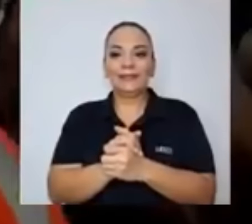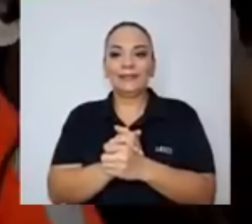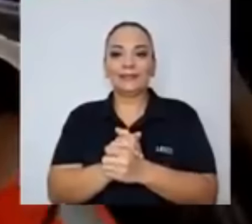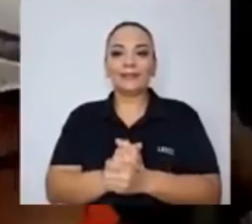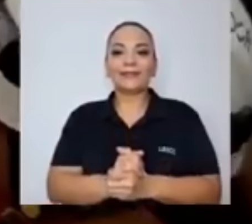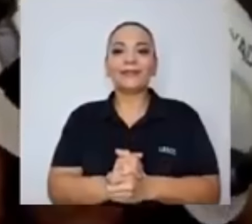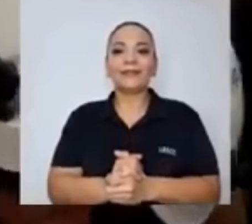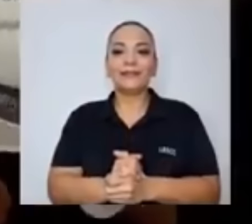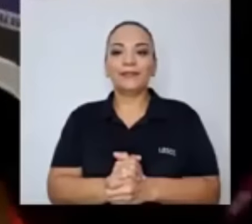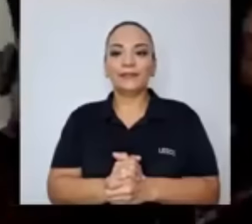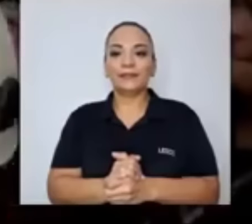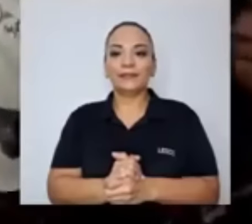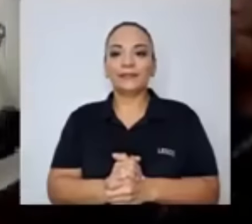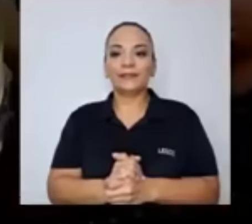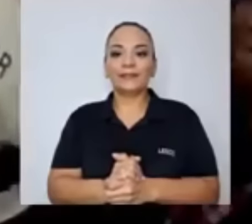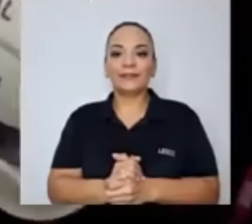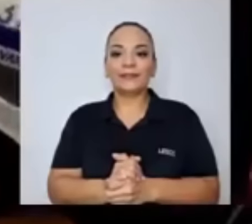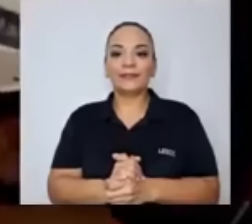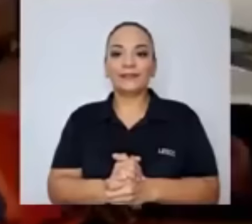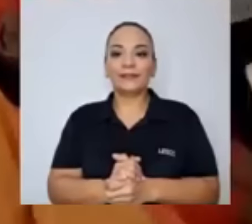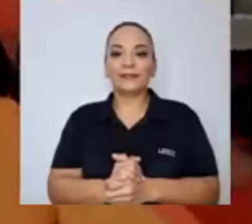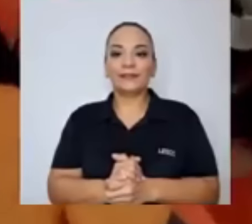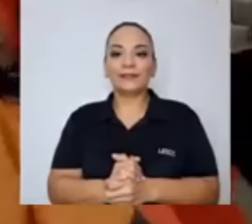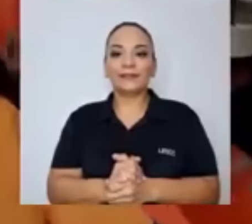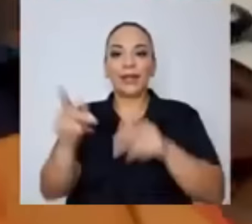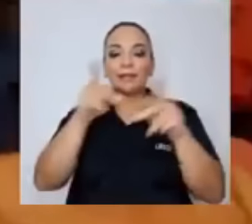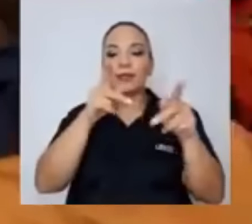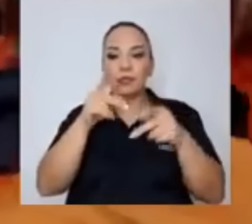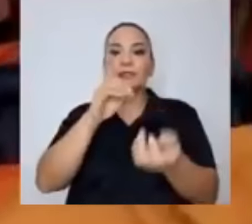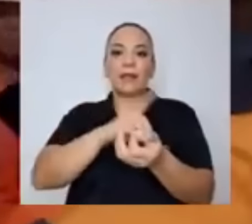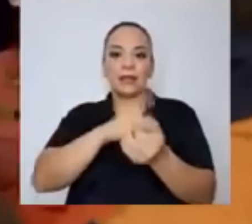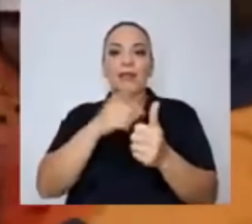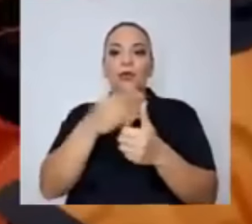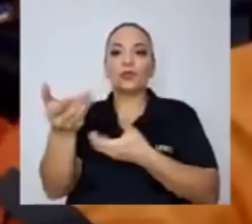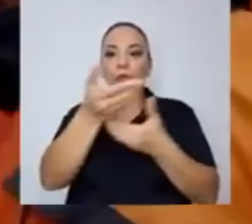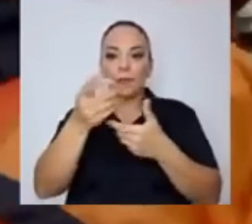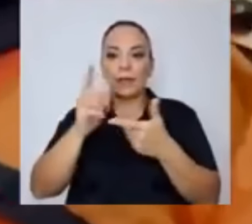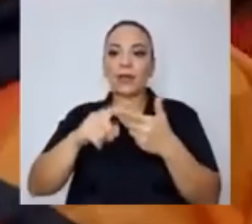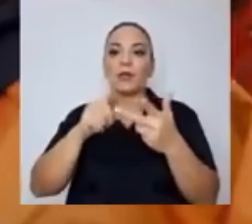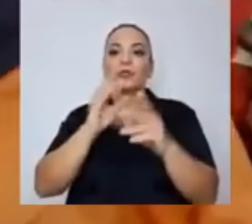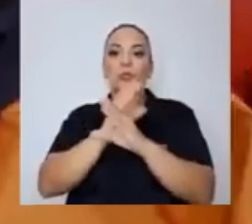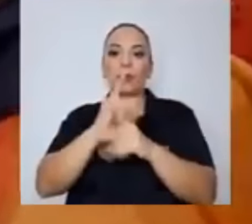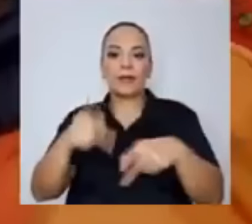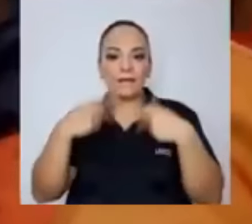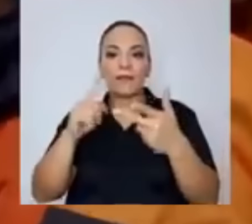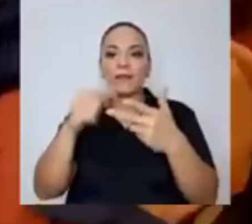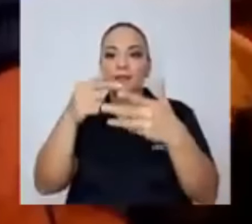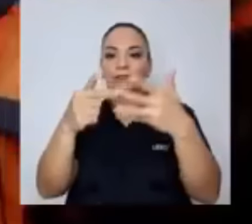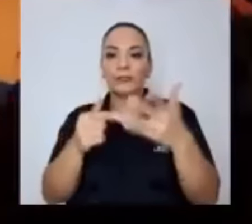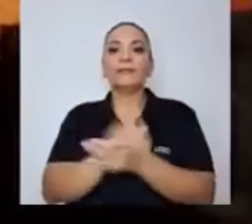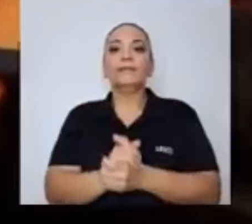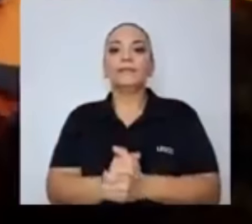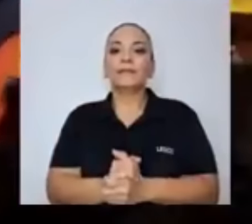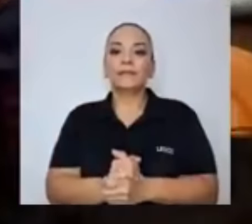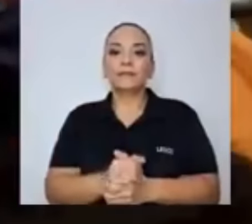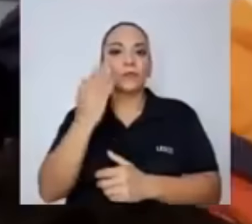una serie de componentes médicos, bomberos, rescatistas y guardavidas. Yo sé que vienen